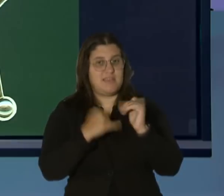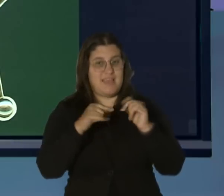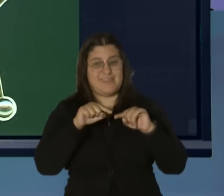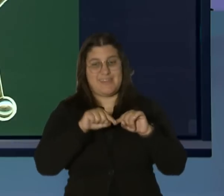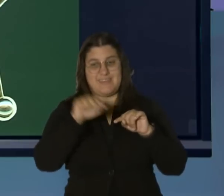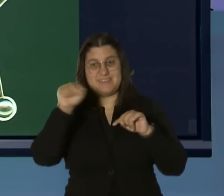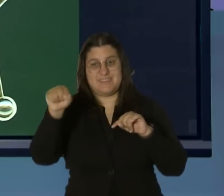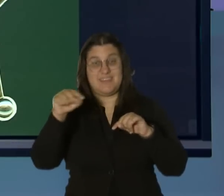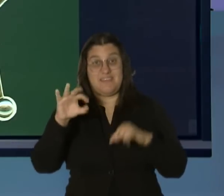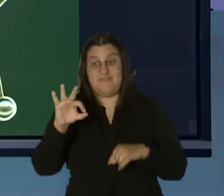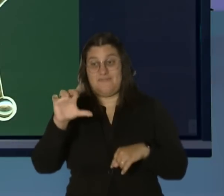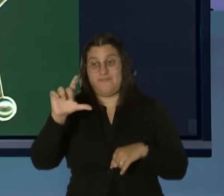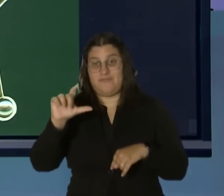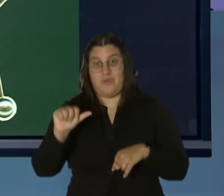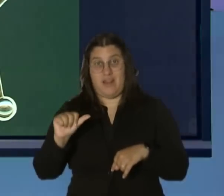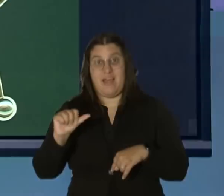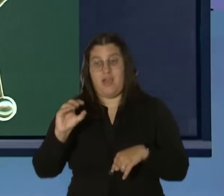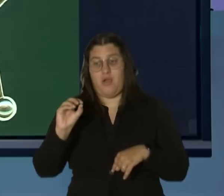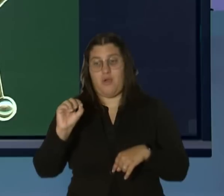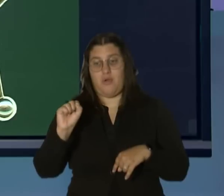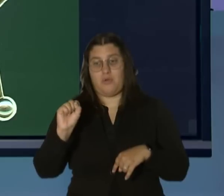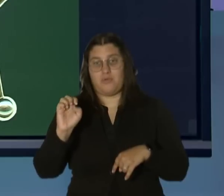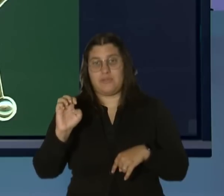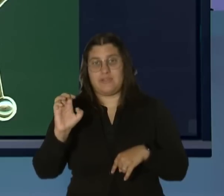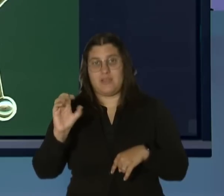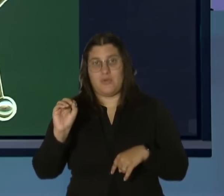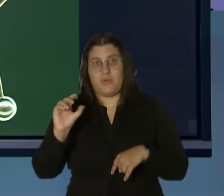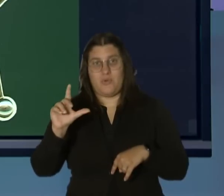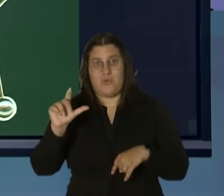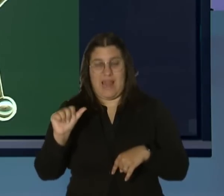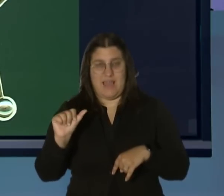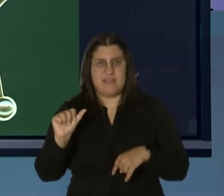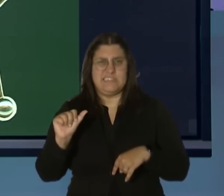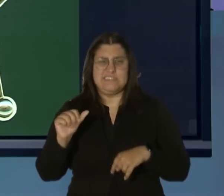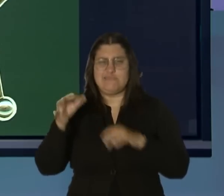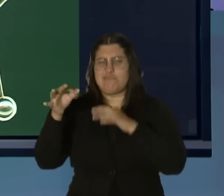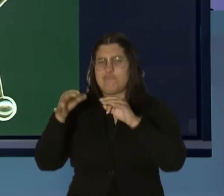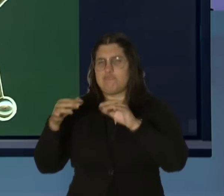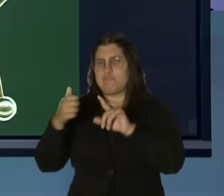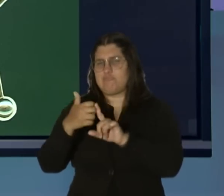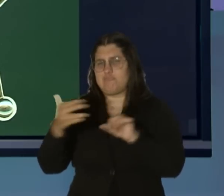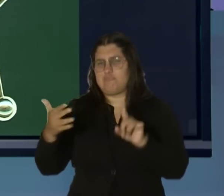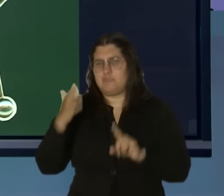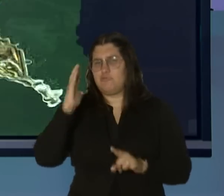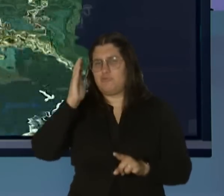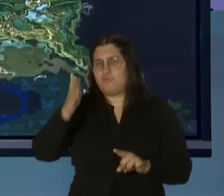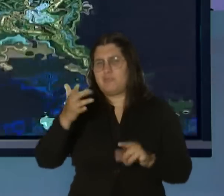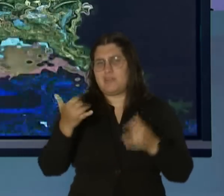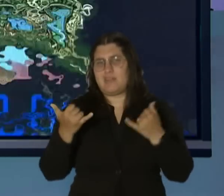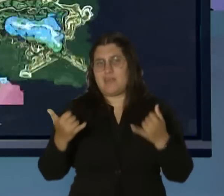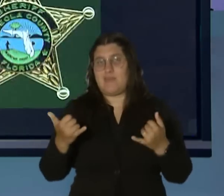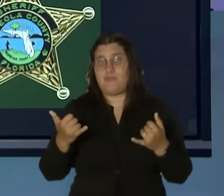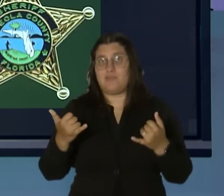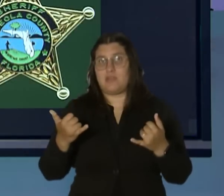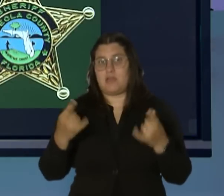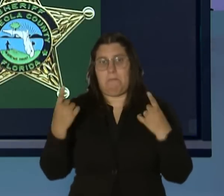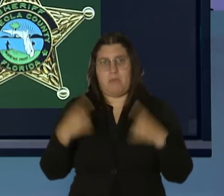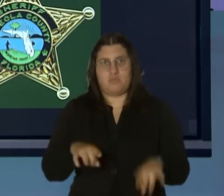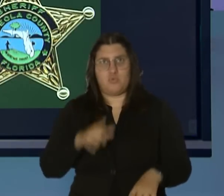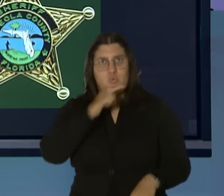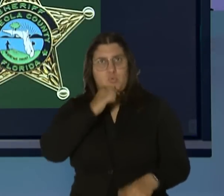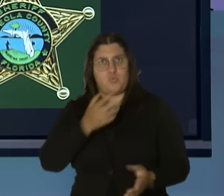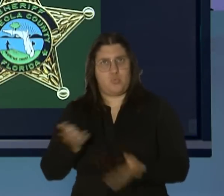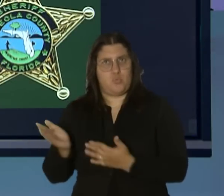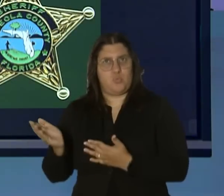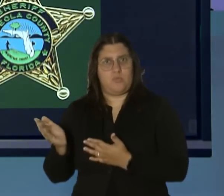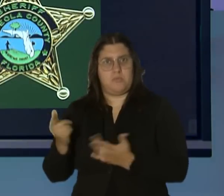pasamos al County de Oceola, en el estado de la Florida, donde el Sheriff Marcos López nos estará indicando qué pasó con